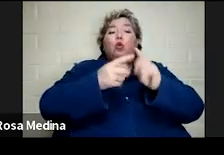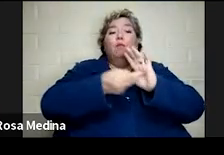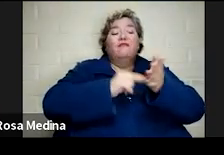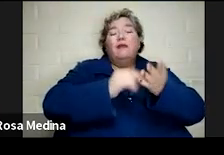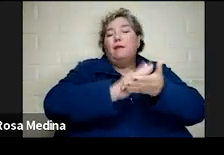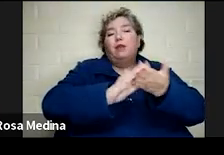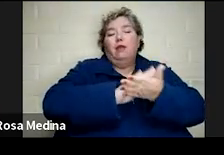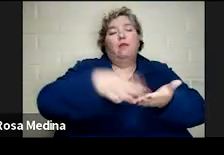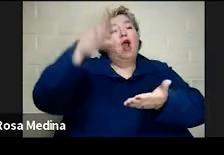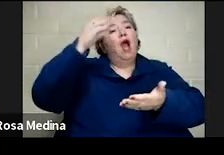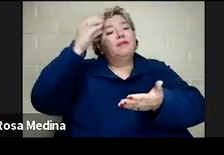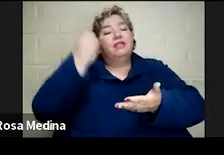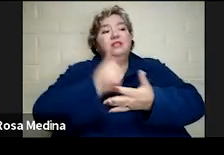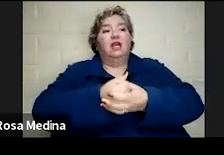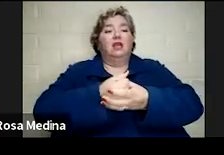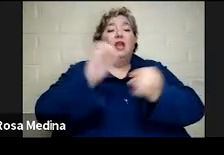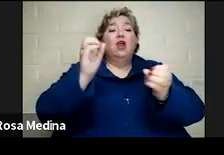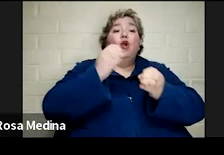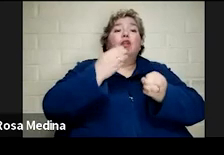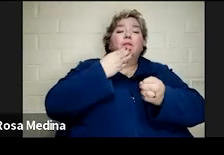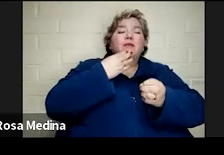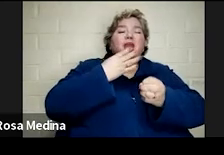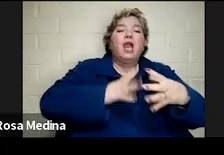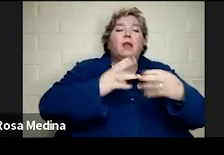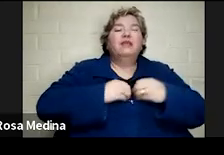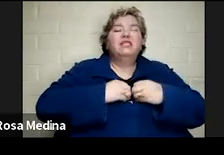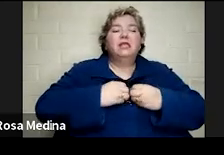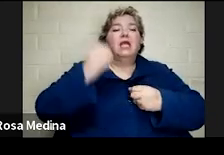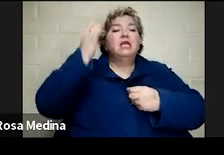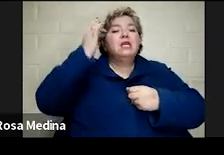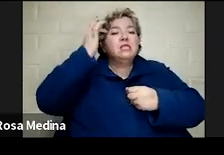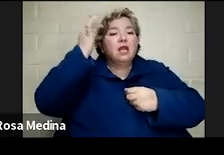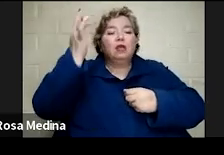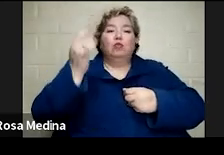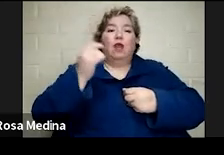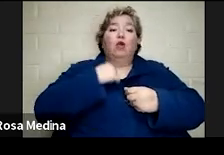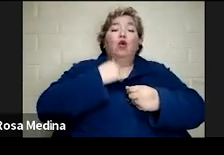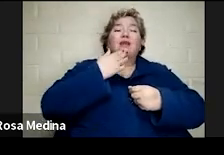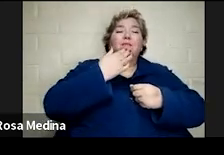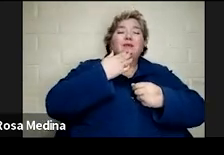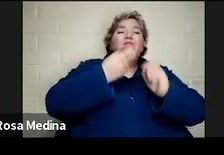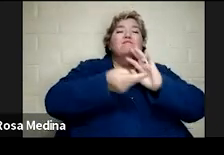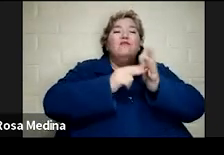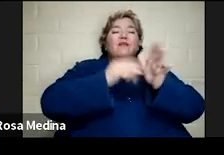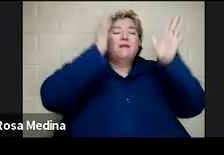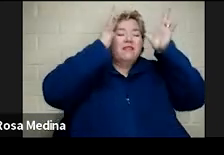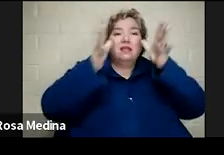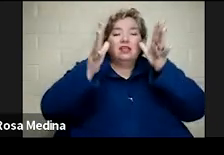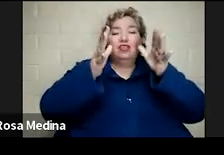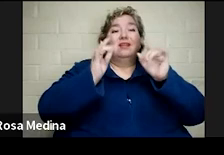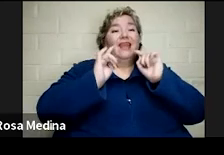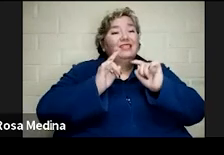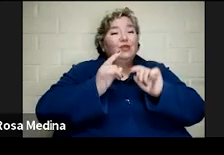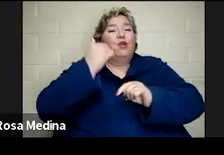o que también tengan discapacidad intelectual, o también puede ser que tengan déficit atencional. Como que esas cosas sí se dan